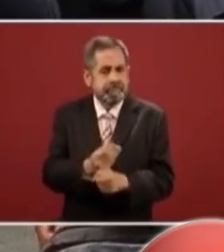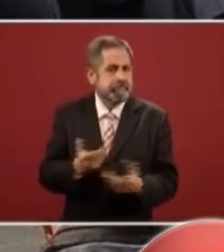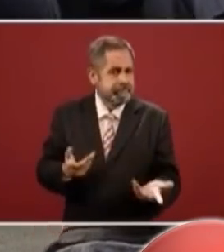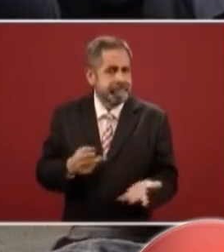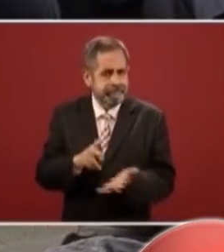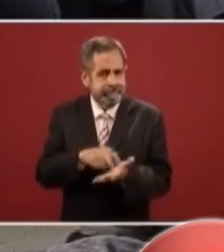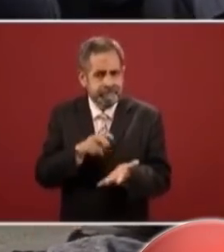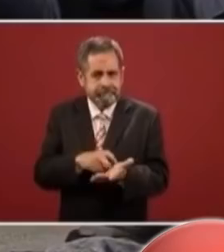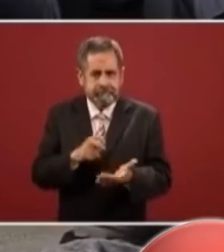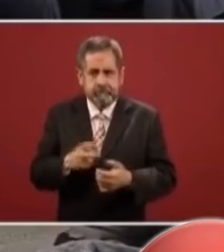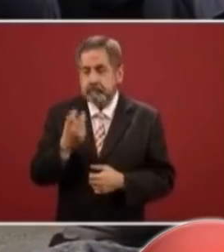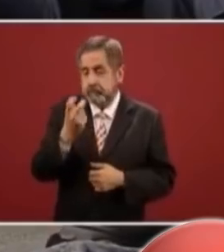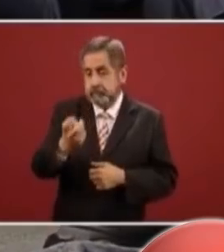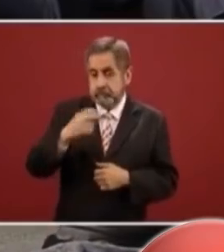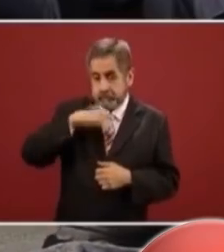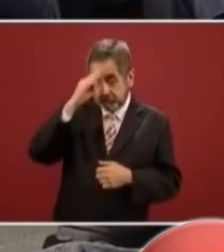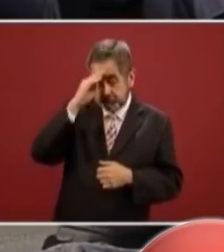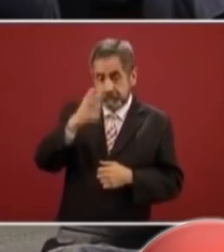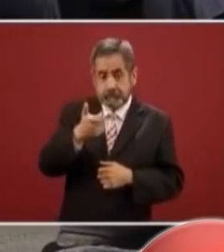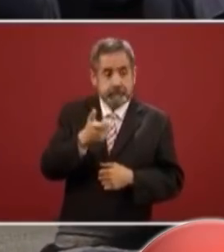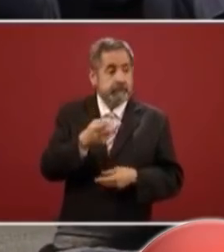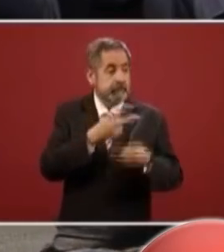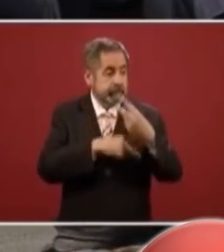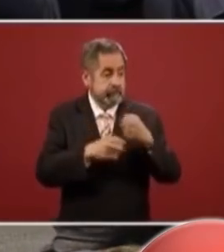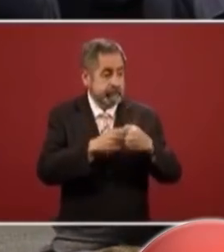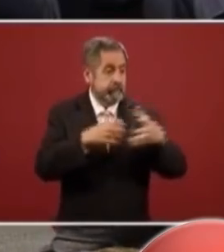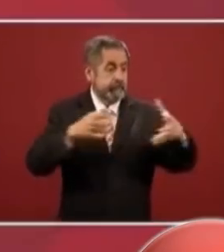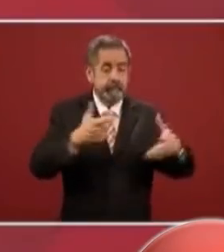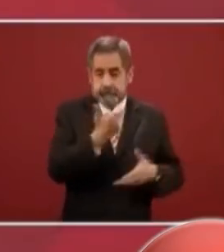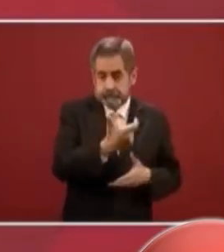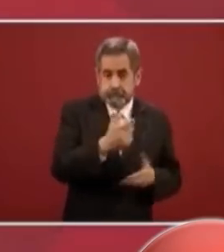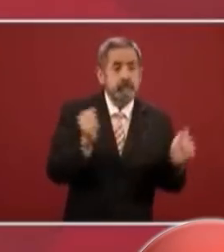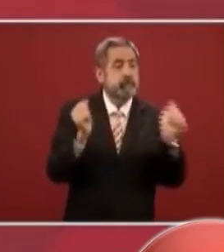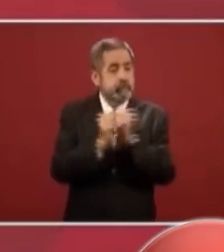Por eso es crecimiento con bienestar.